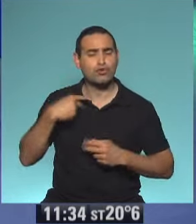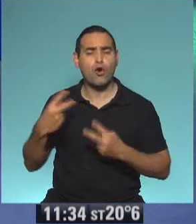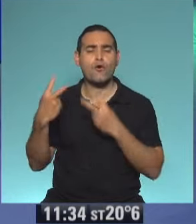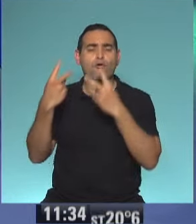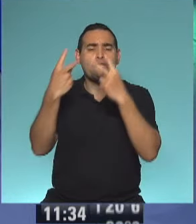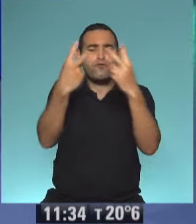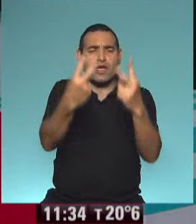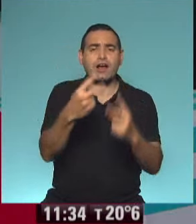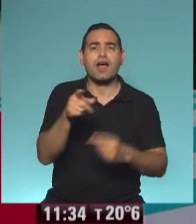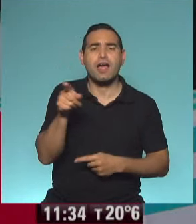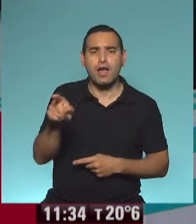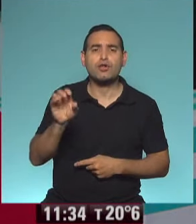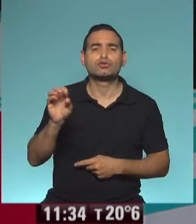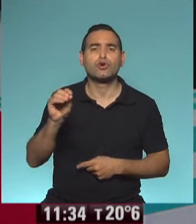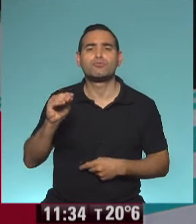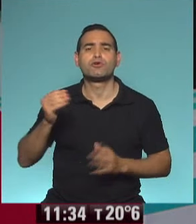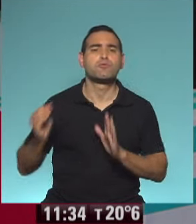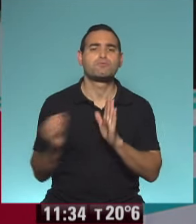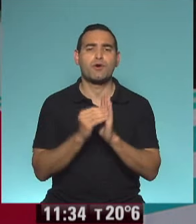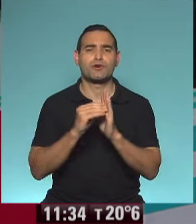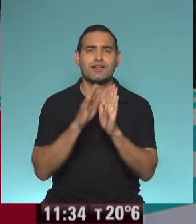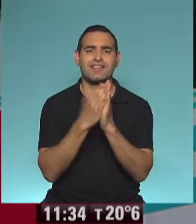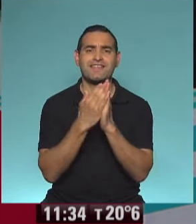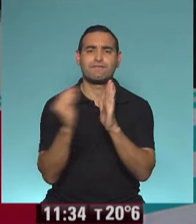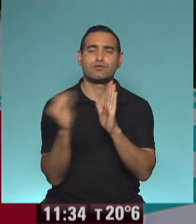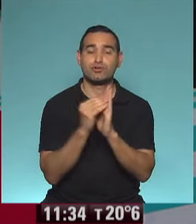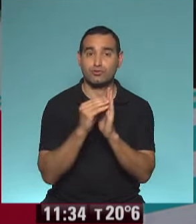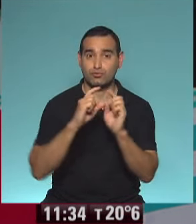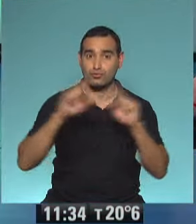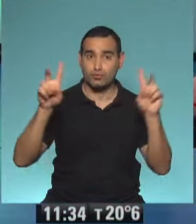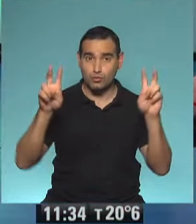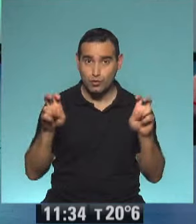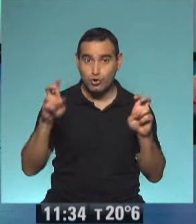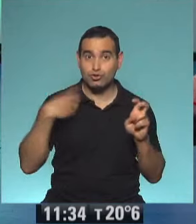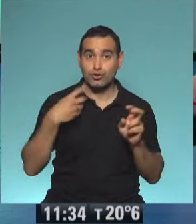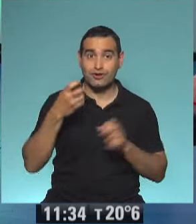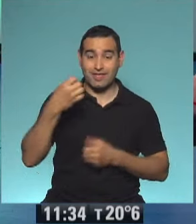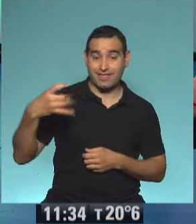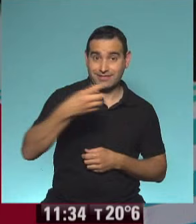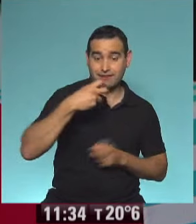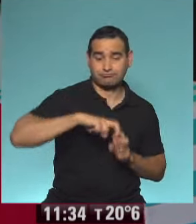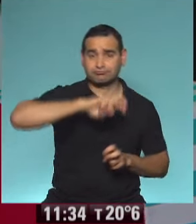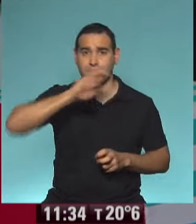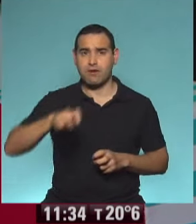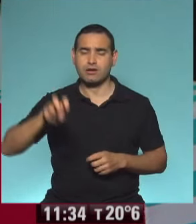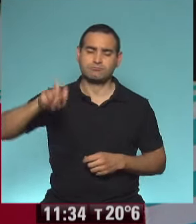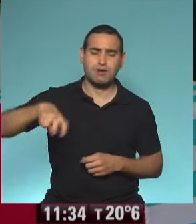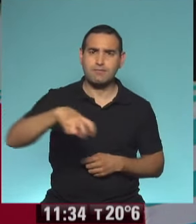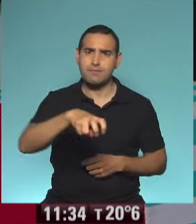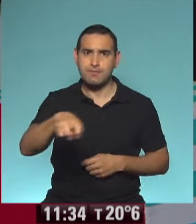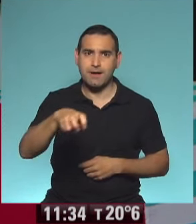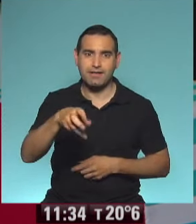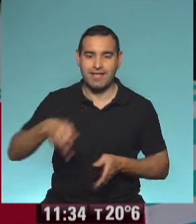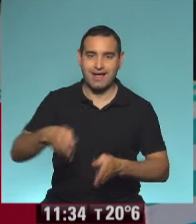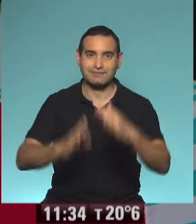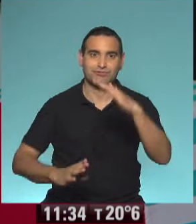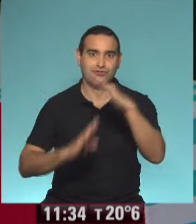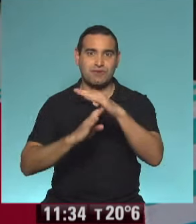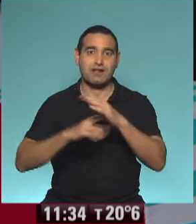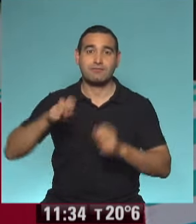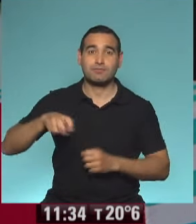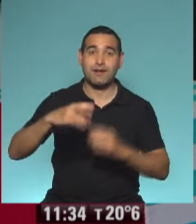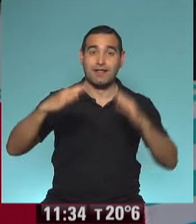el nombrador quien le pusiese el título. Bajé del tren, atravesé la calle principal que seguía tan animada como siempre y subí hasta la